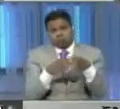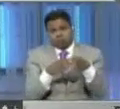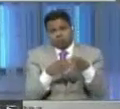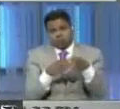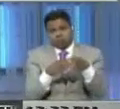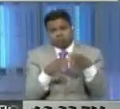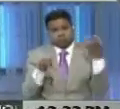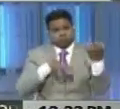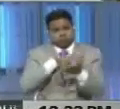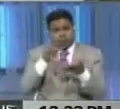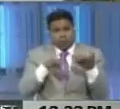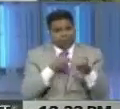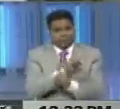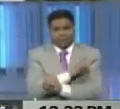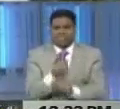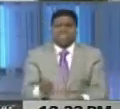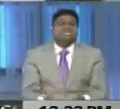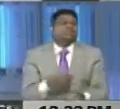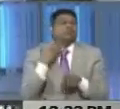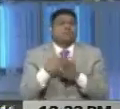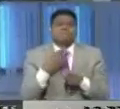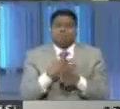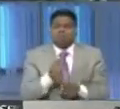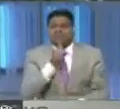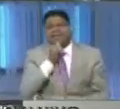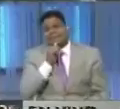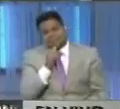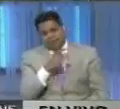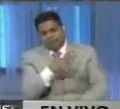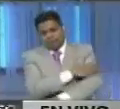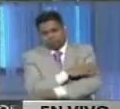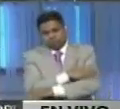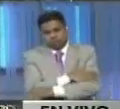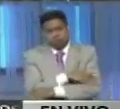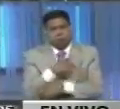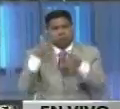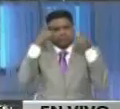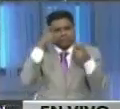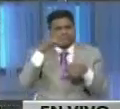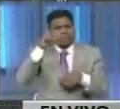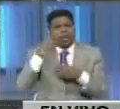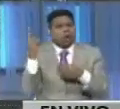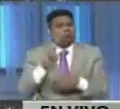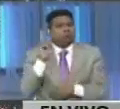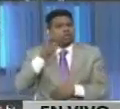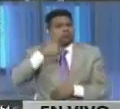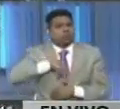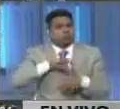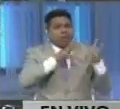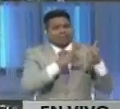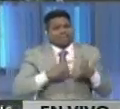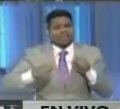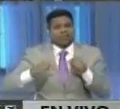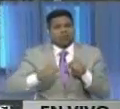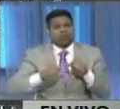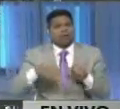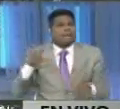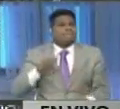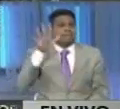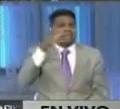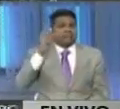de donde venga sea quien sea vamos va a utilizar nuestro territorio la patria de Bolívar y Chávez para